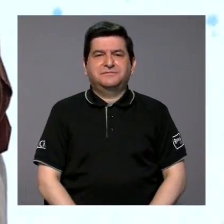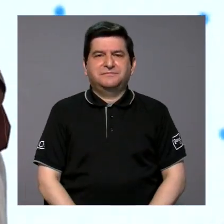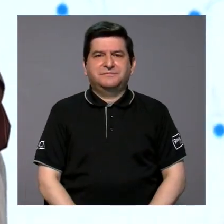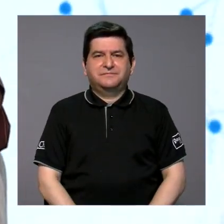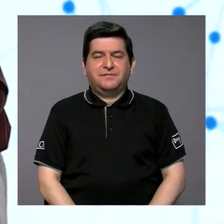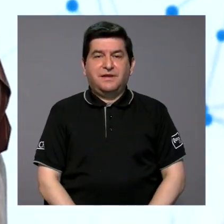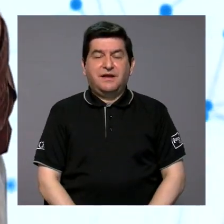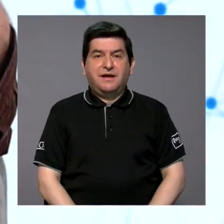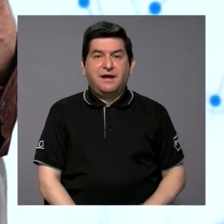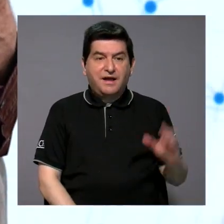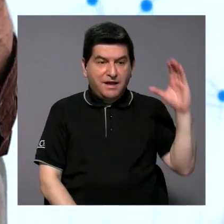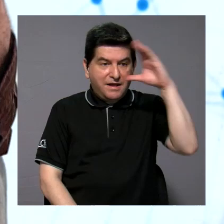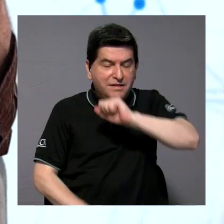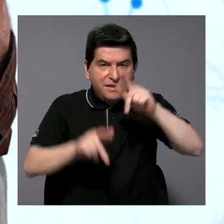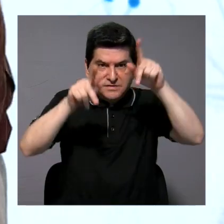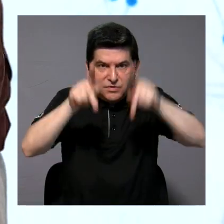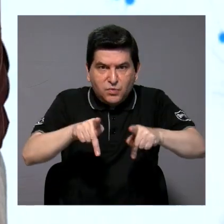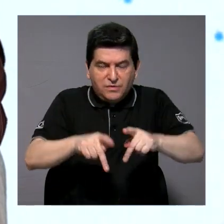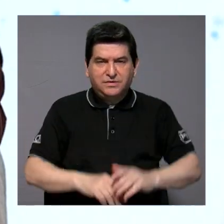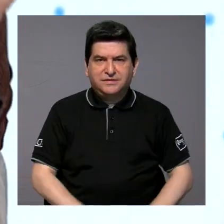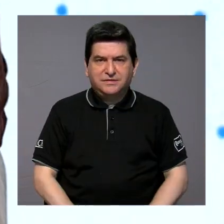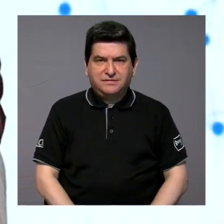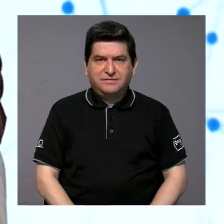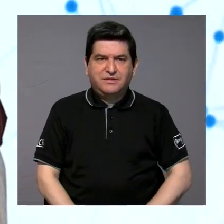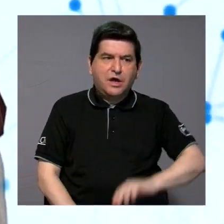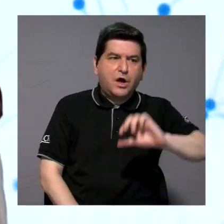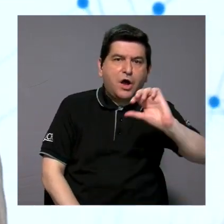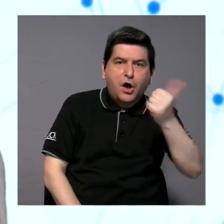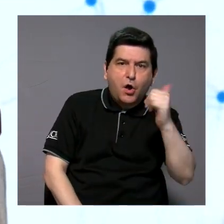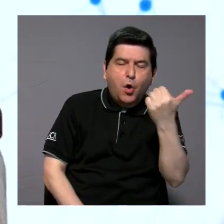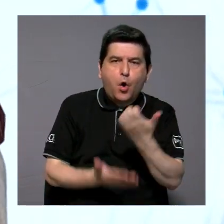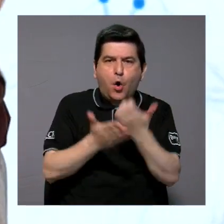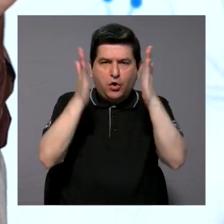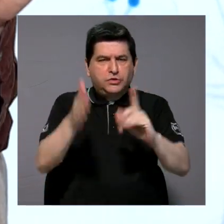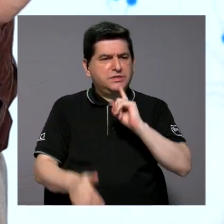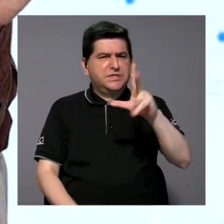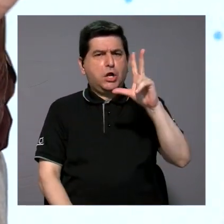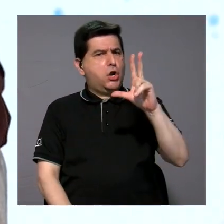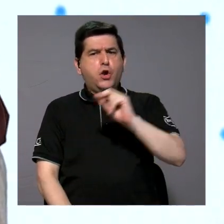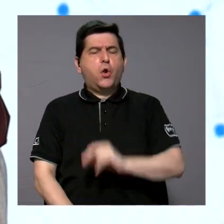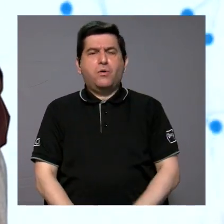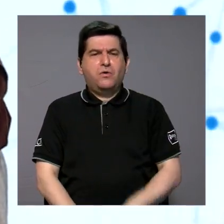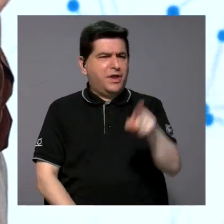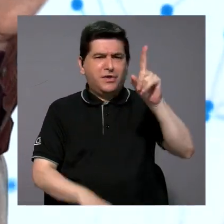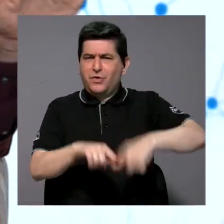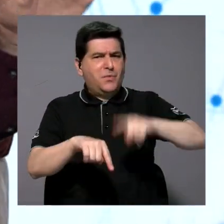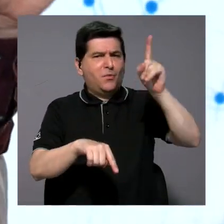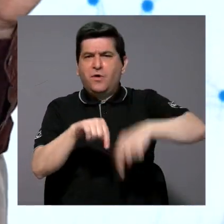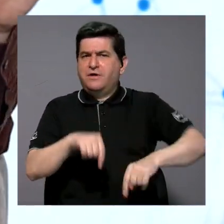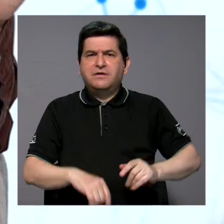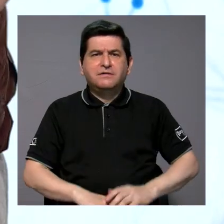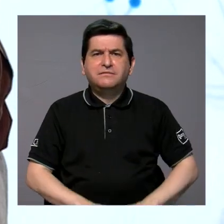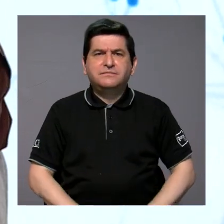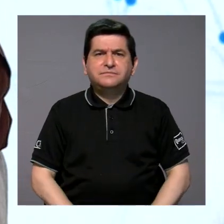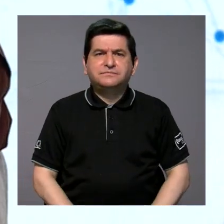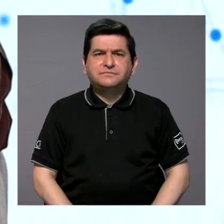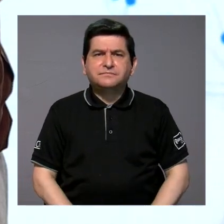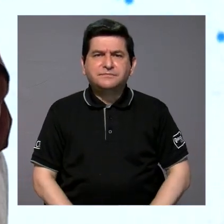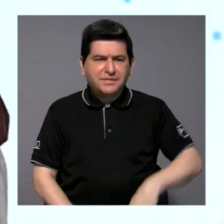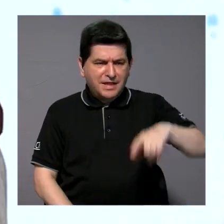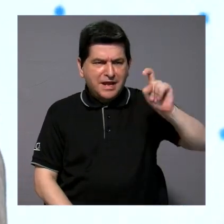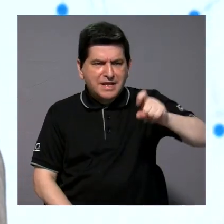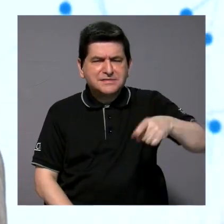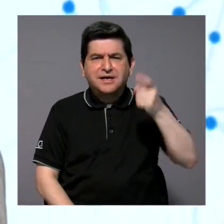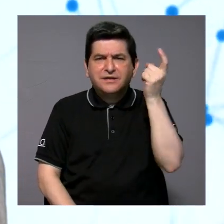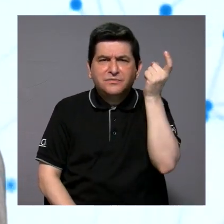Conforme eso se va dando cuenta la gente, otros economistas dijeron: no, eso no puede ser así. Aquí